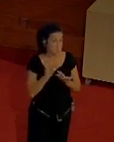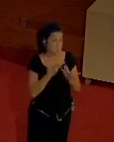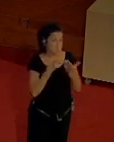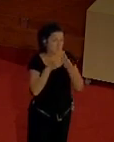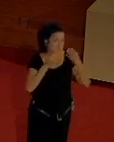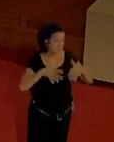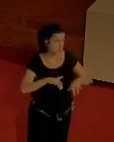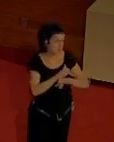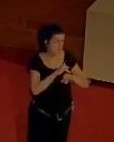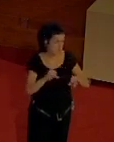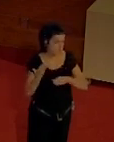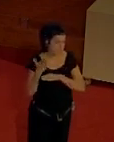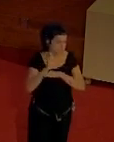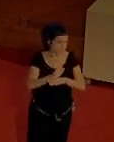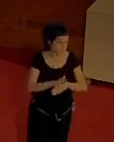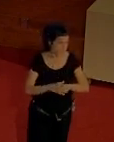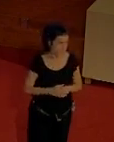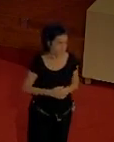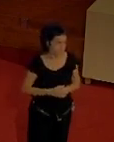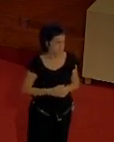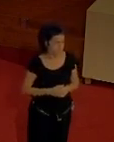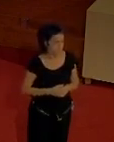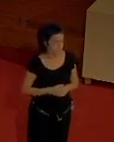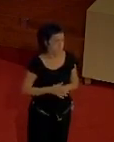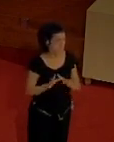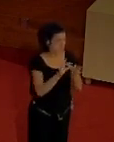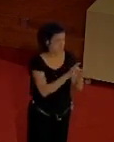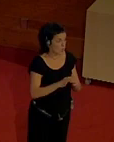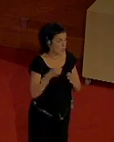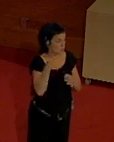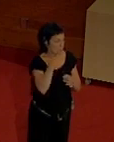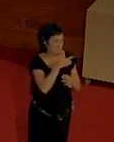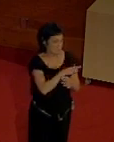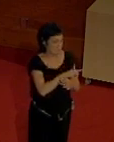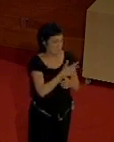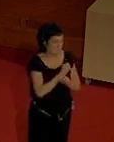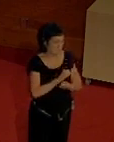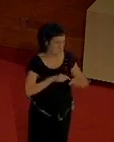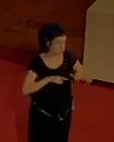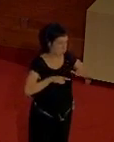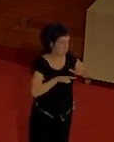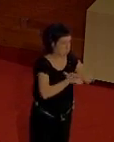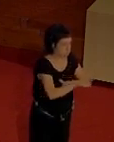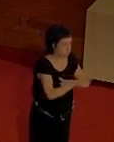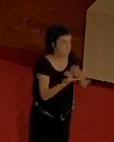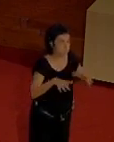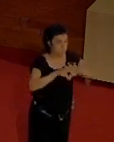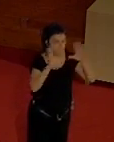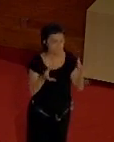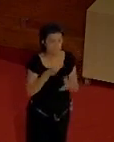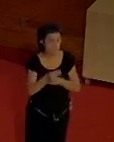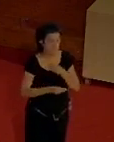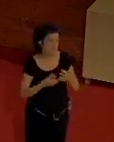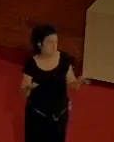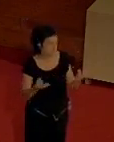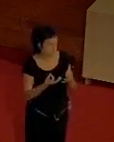historia con la implosión de la unión soviética lo único que le queda a este planeta es avanzar inexorablemente en la